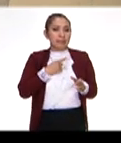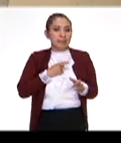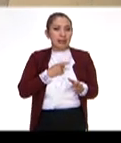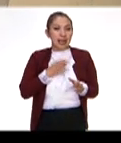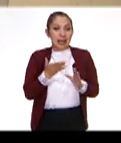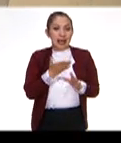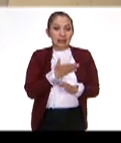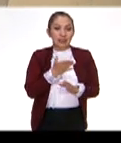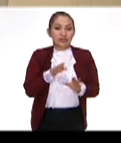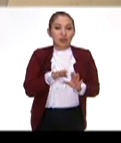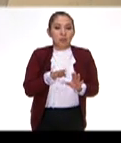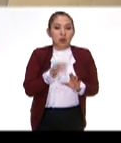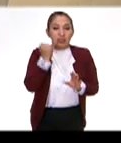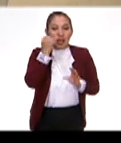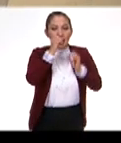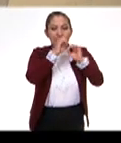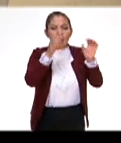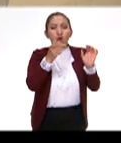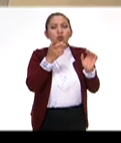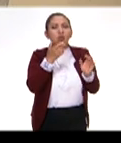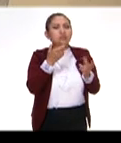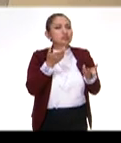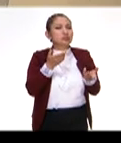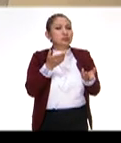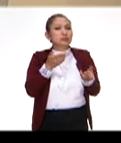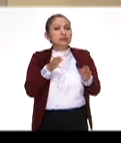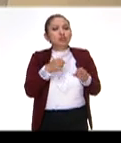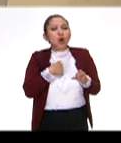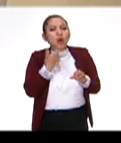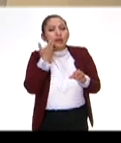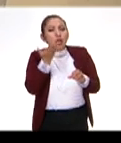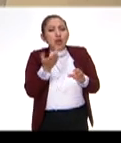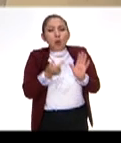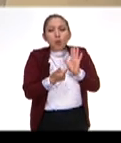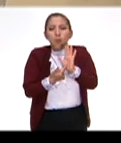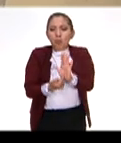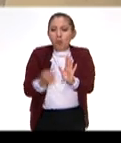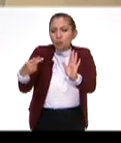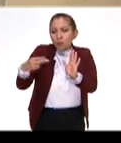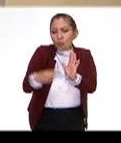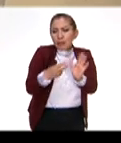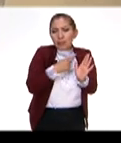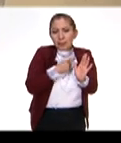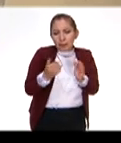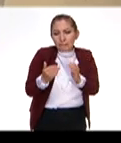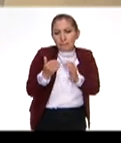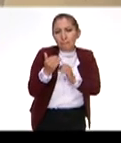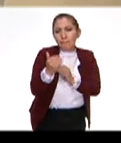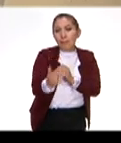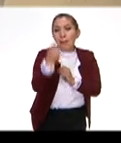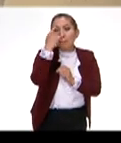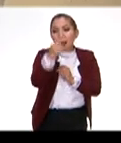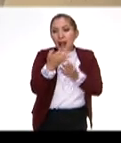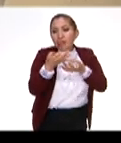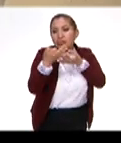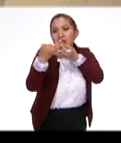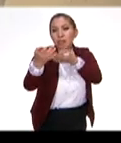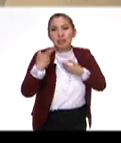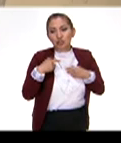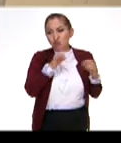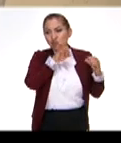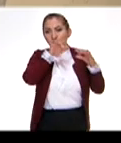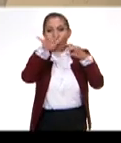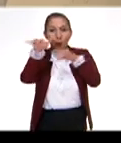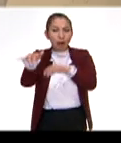tener la idea muy clara de que lo que va a entregar tiene que ser un bombazo para seducir al